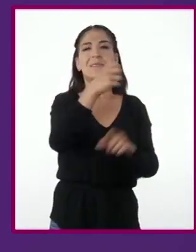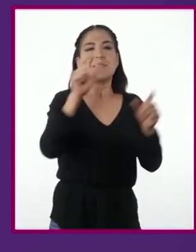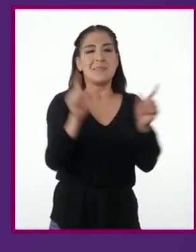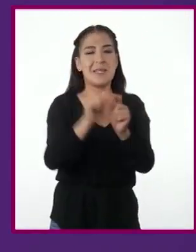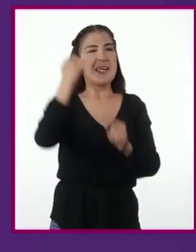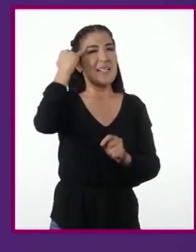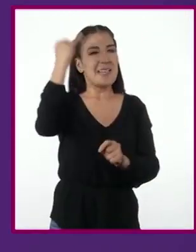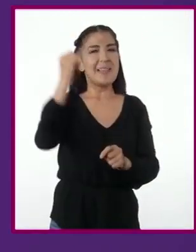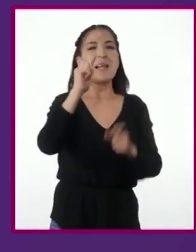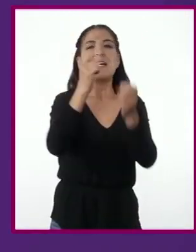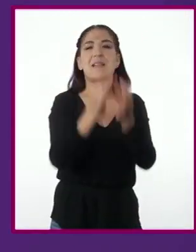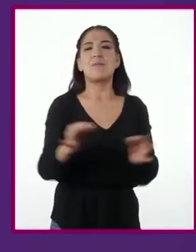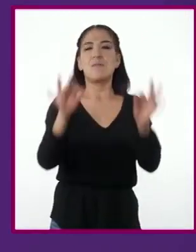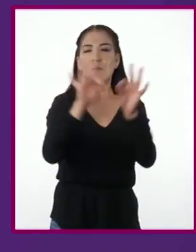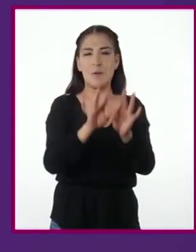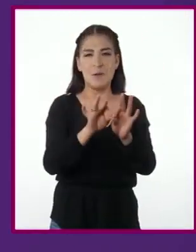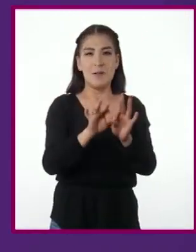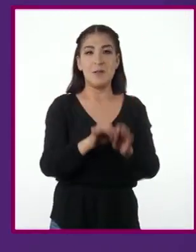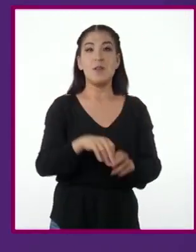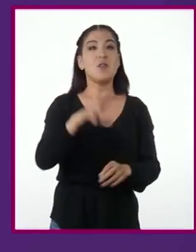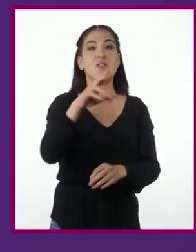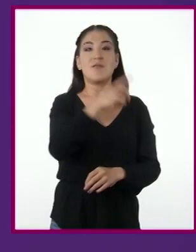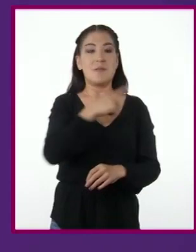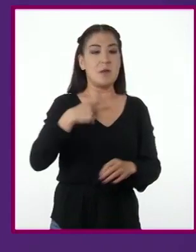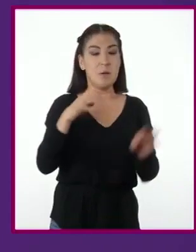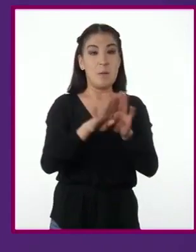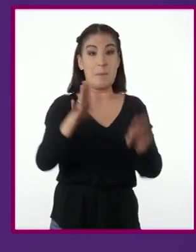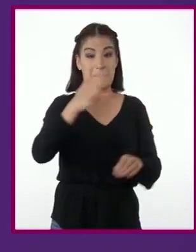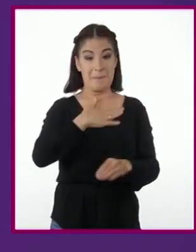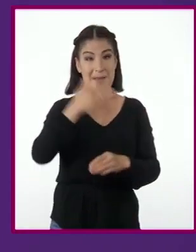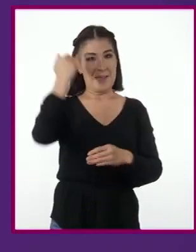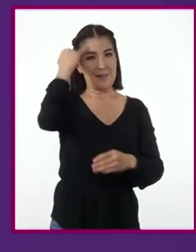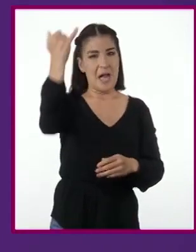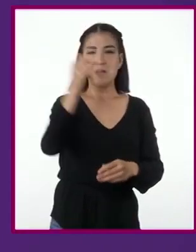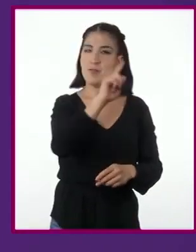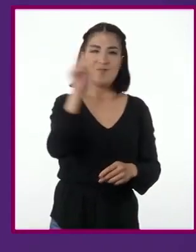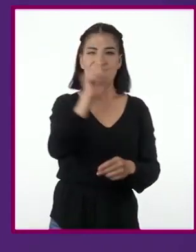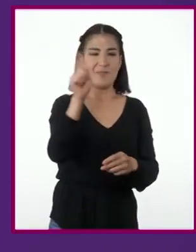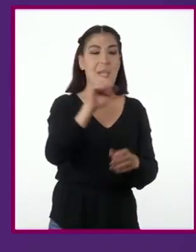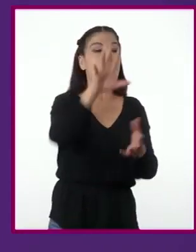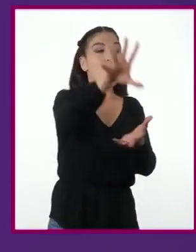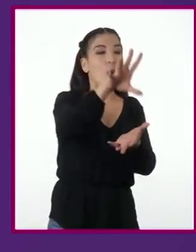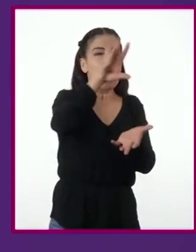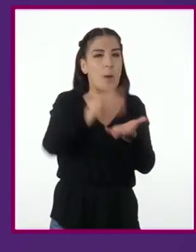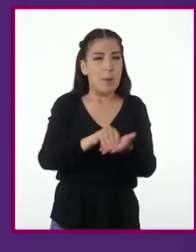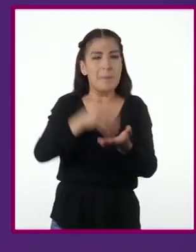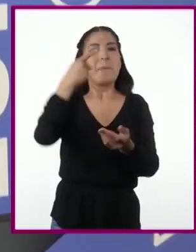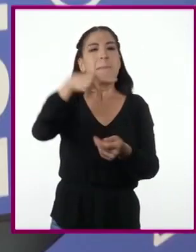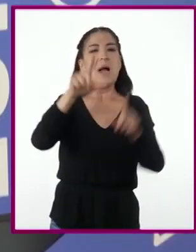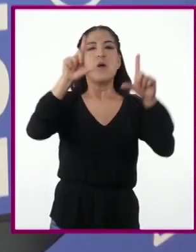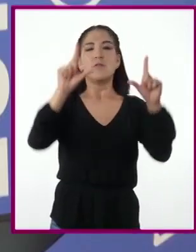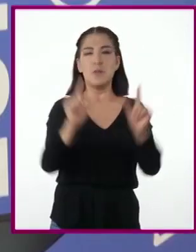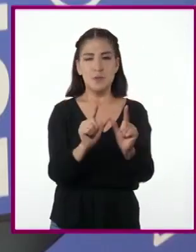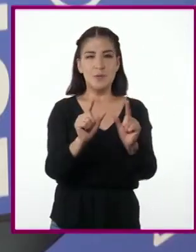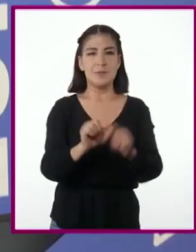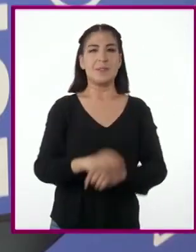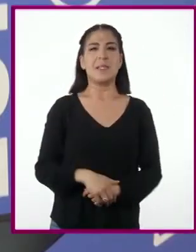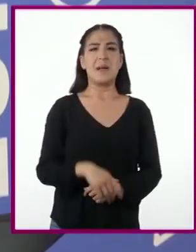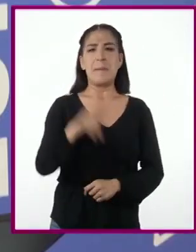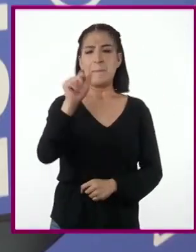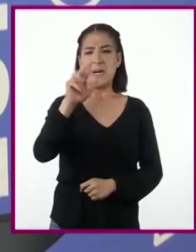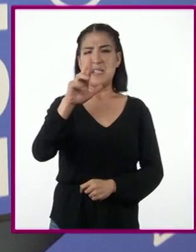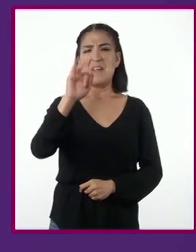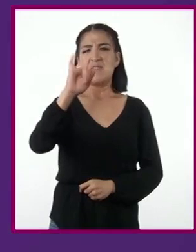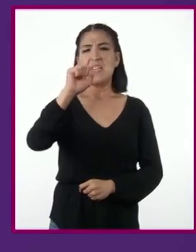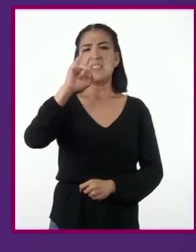ideas principales. No debe de tener interpretaciones ni ideas nuestras, solo lo que el autor dice. ¿Qué es